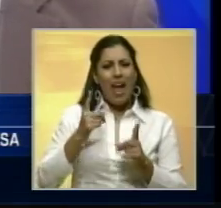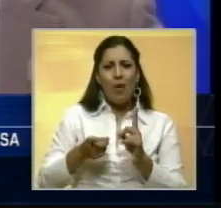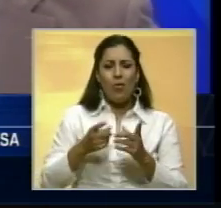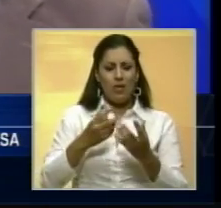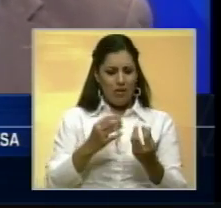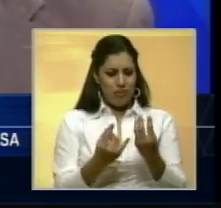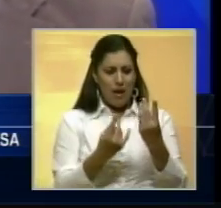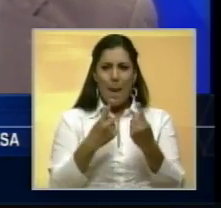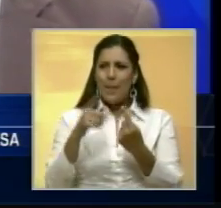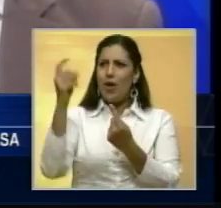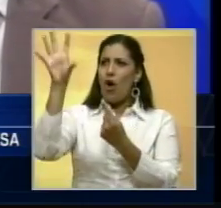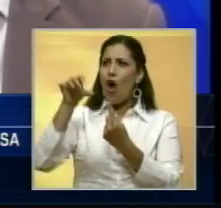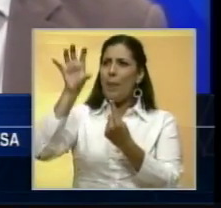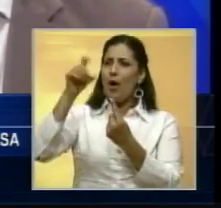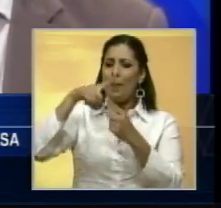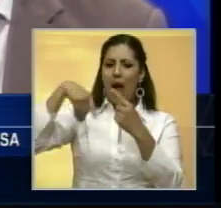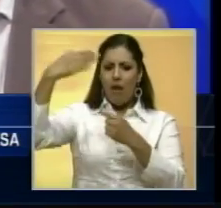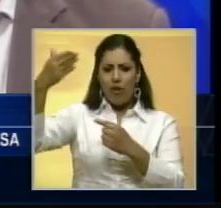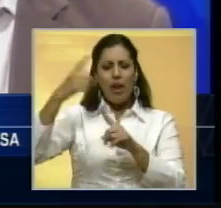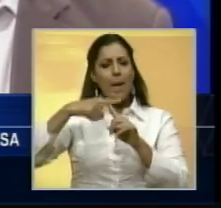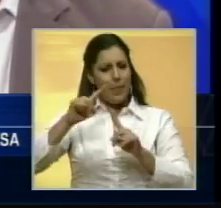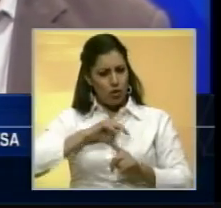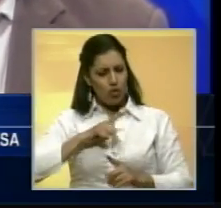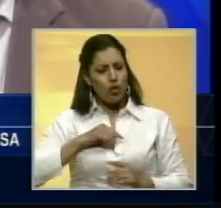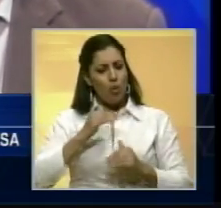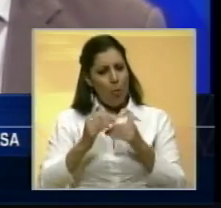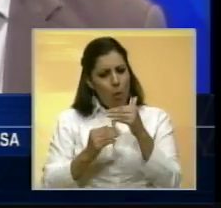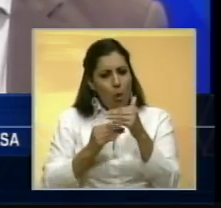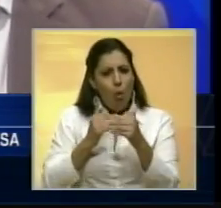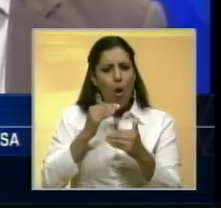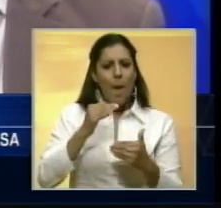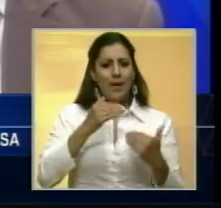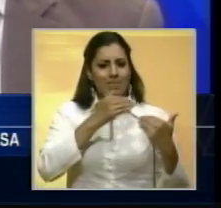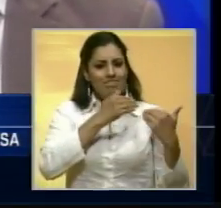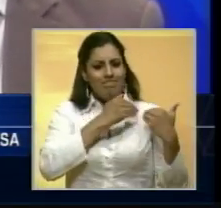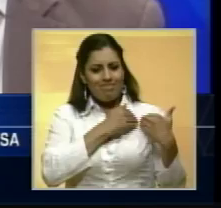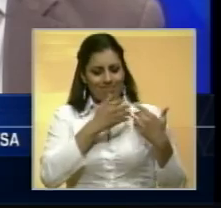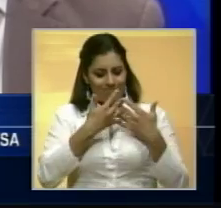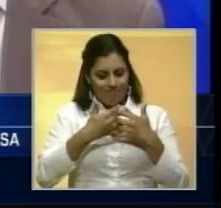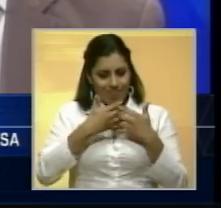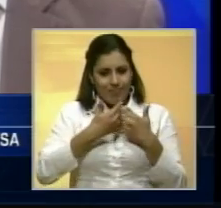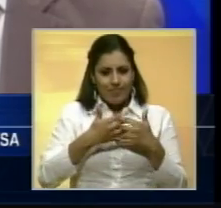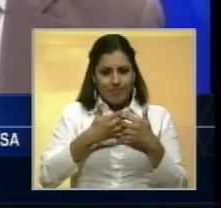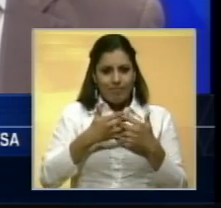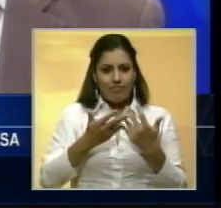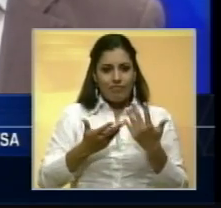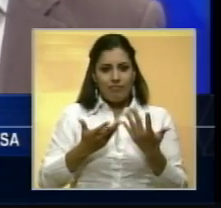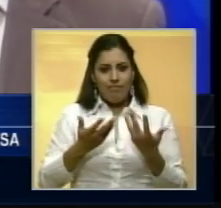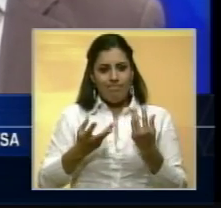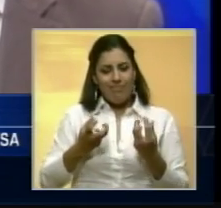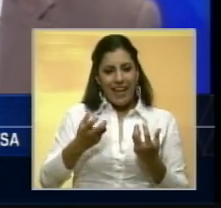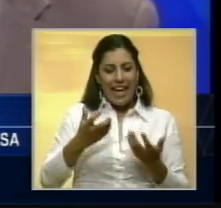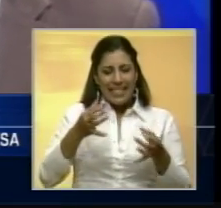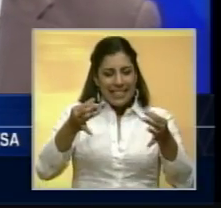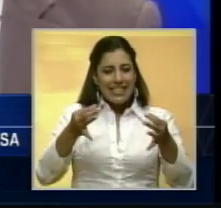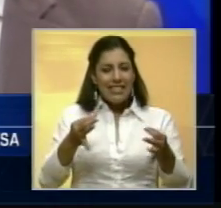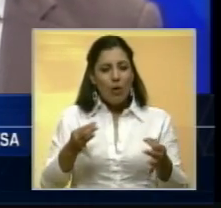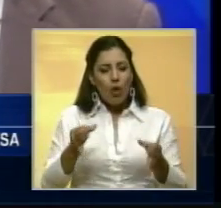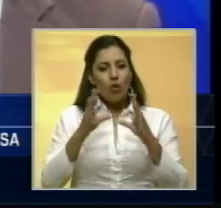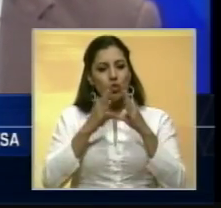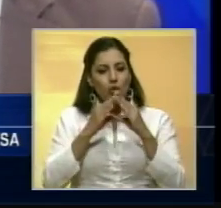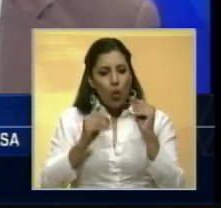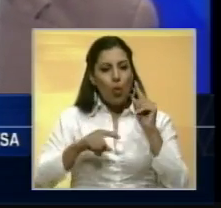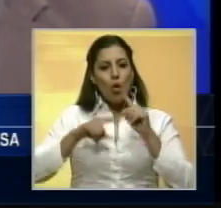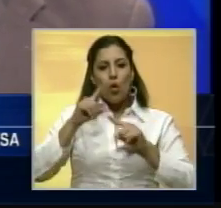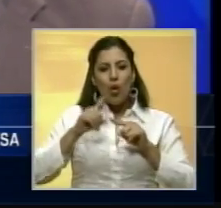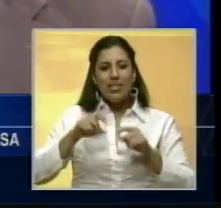recursos importados, pero vamos a ir poco a poco asumiendo la producción y garantizando todos los